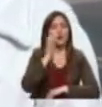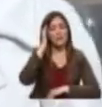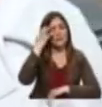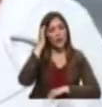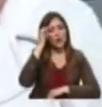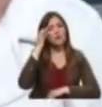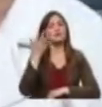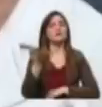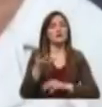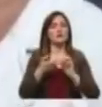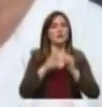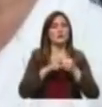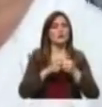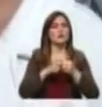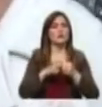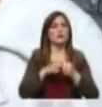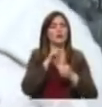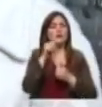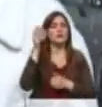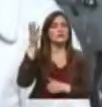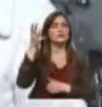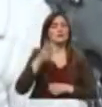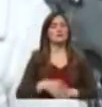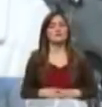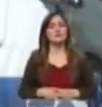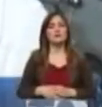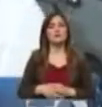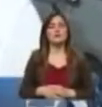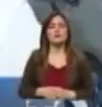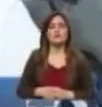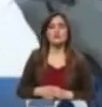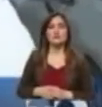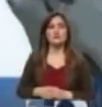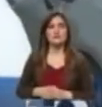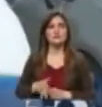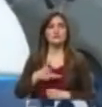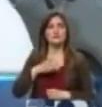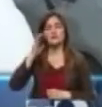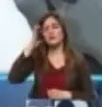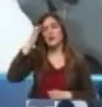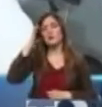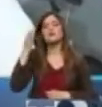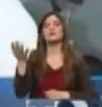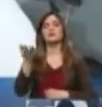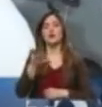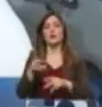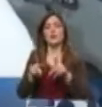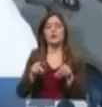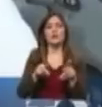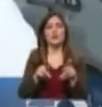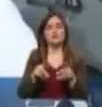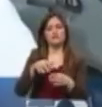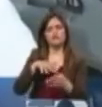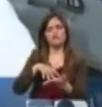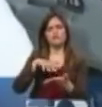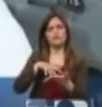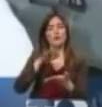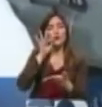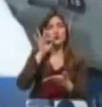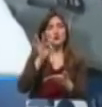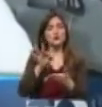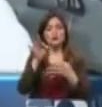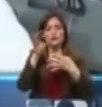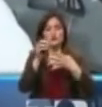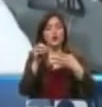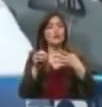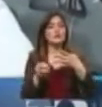es una cadena de problemas cuando hacen falta los profesores. Así es, estamos muy preocupados, pues ellos están preparando para un examen que tienen que rendir del